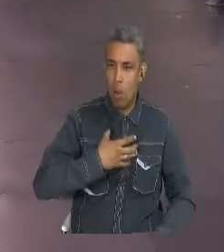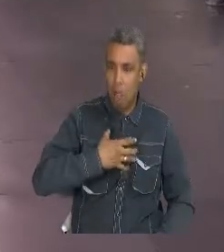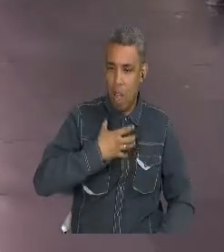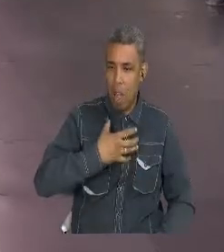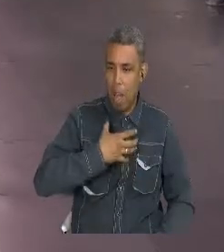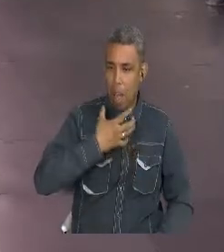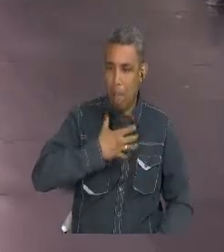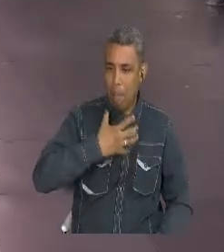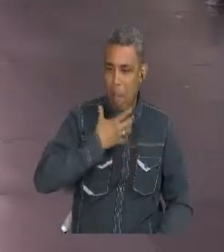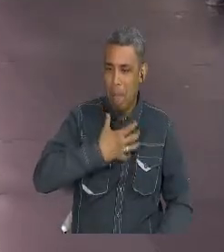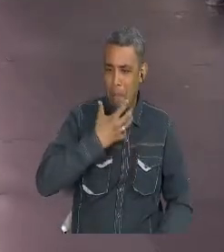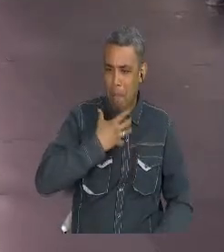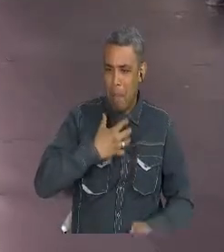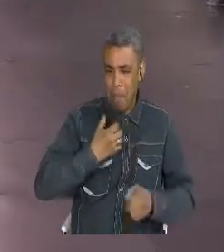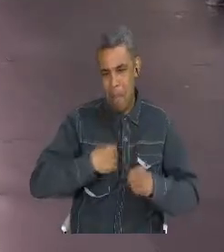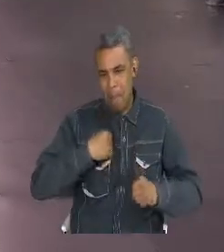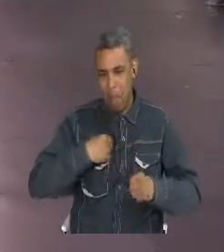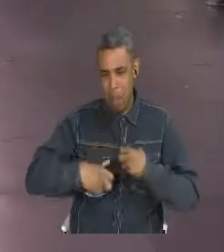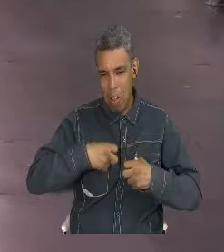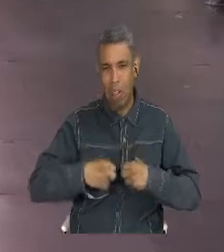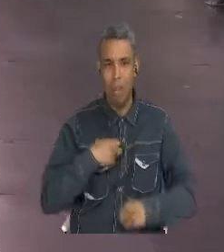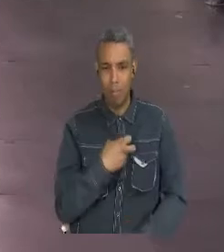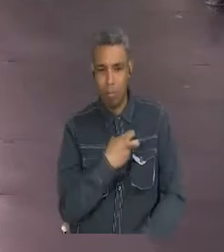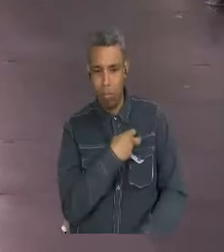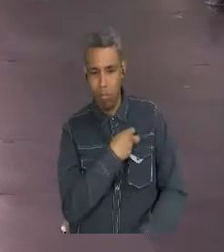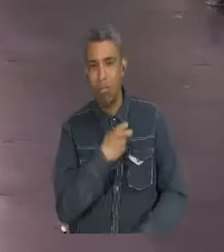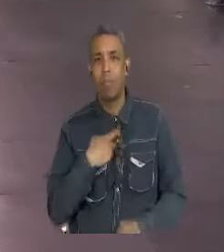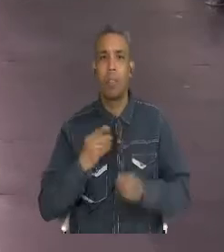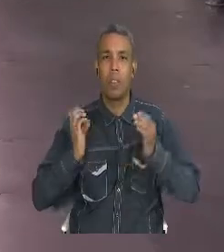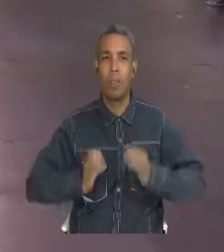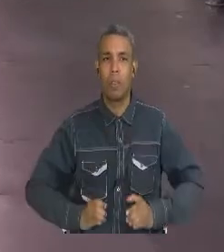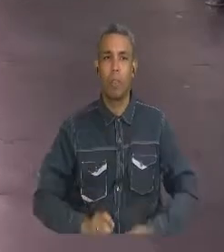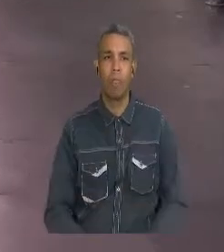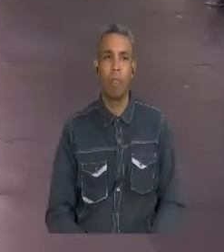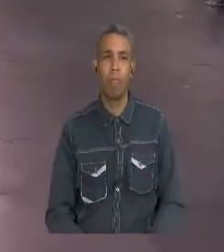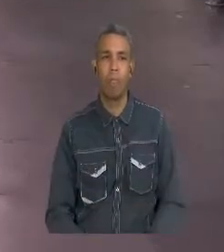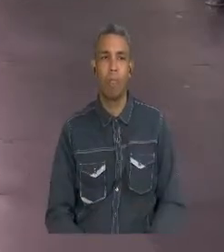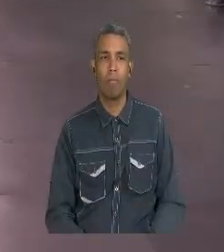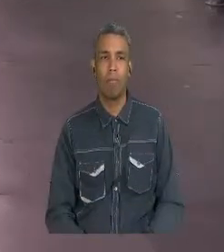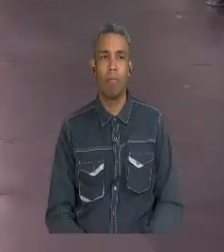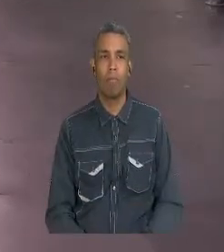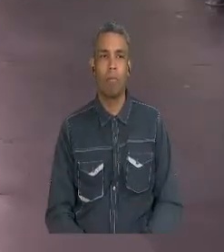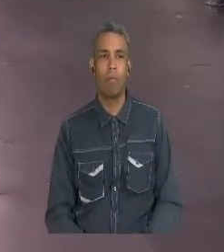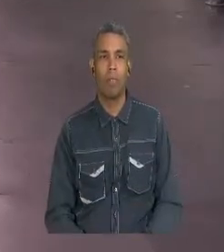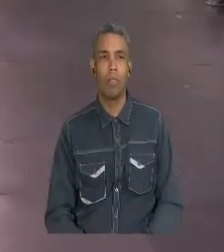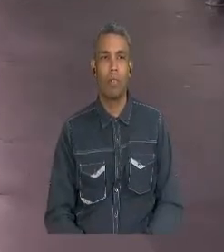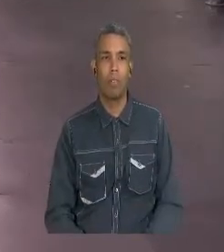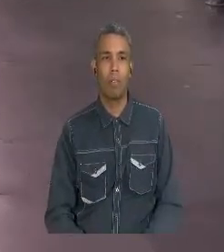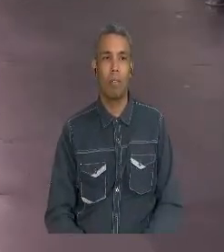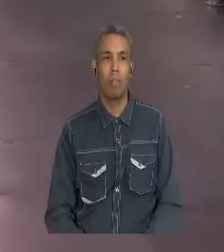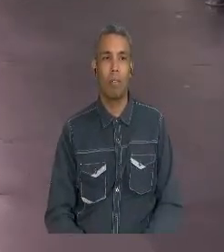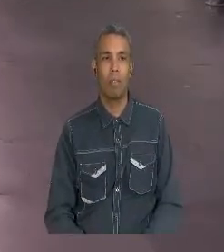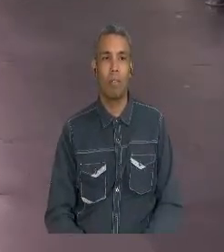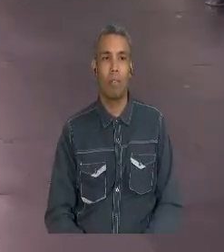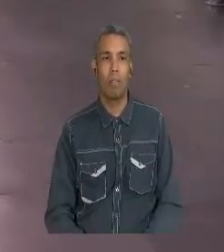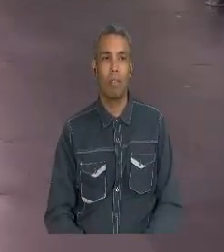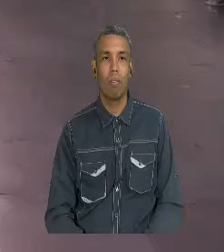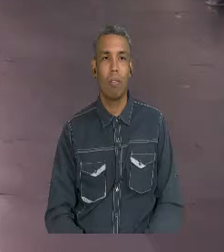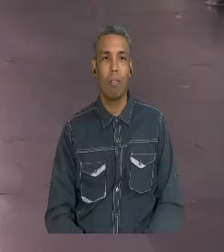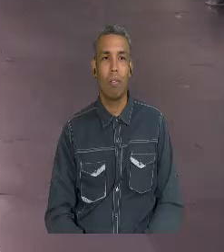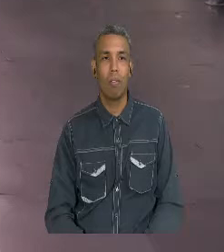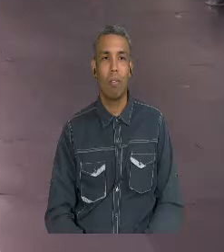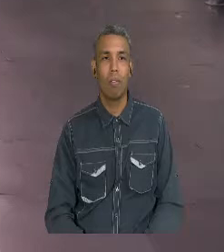un skipping y vamos a estirar al frente suavecito. Excelente, muy bien. Ahí empezamos a movernos un poquitico más. Ahora empezamos a